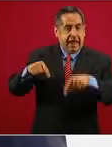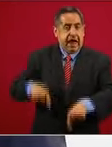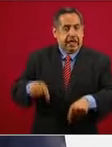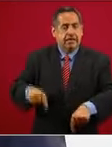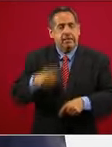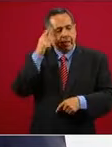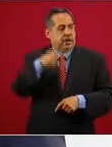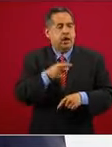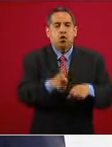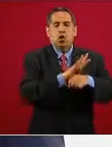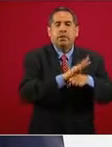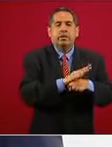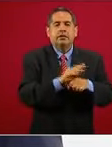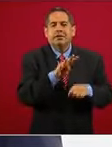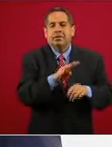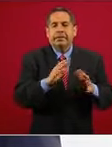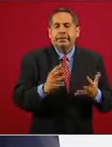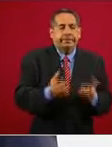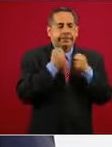COVID-19.